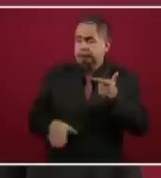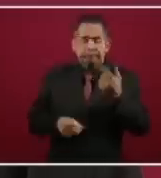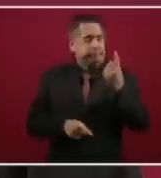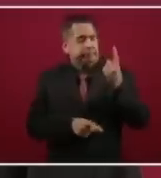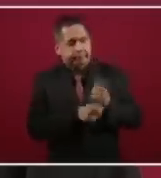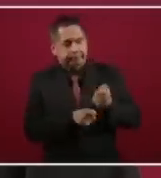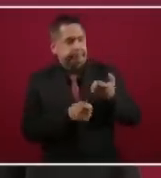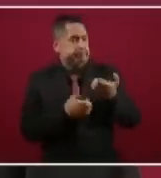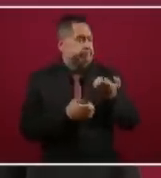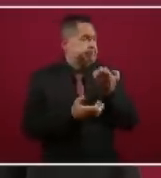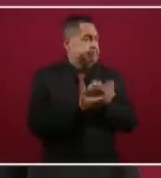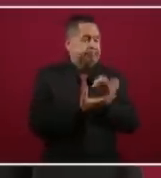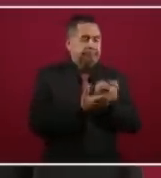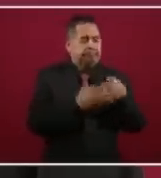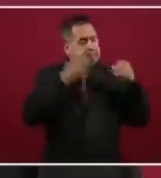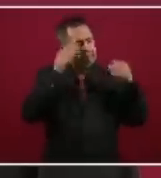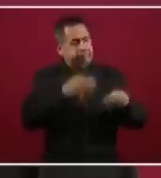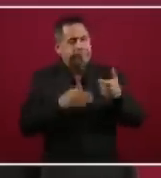Entonces,